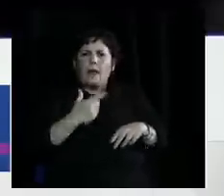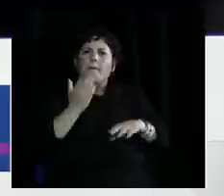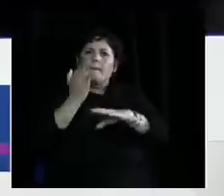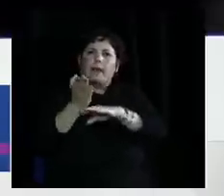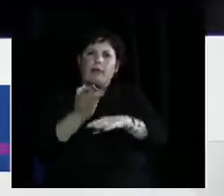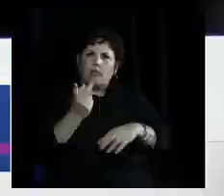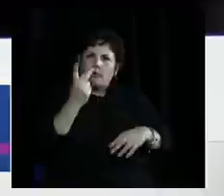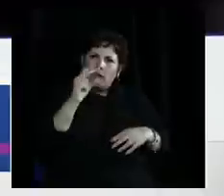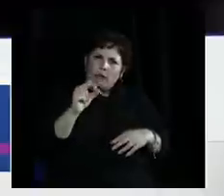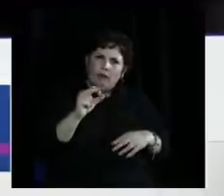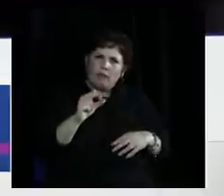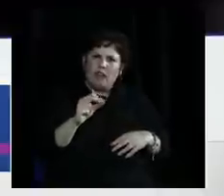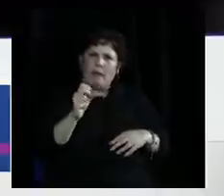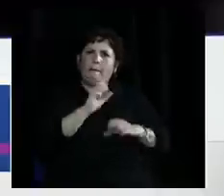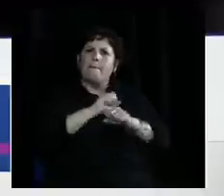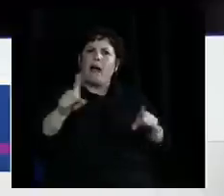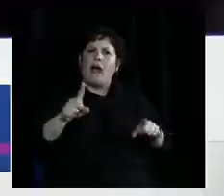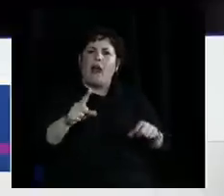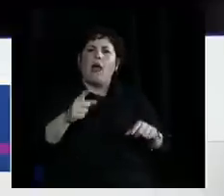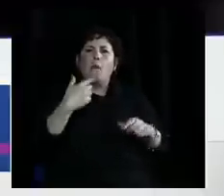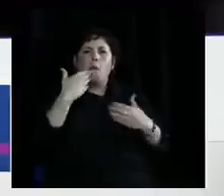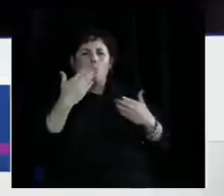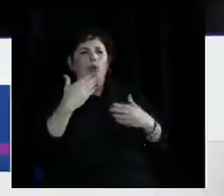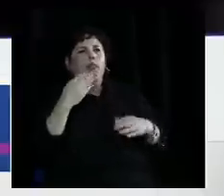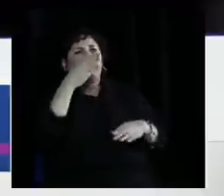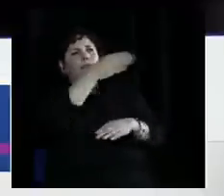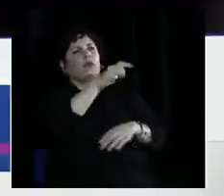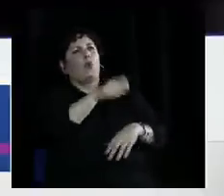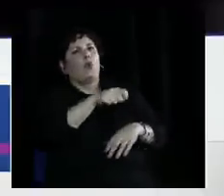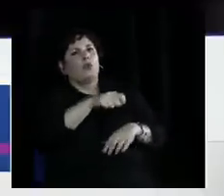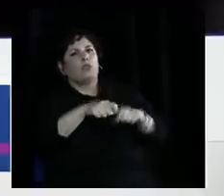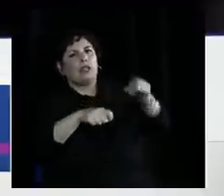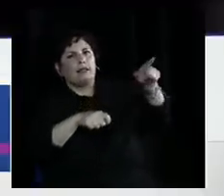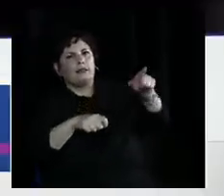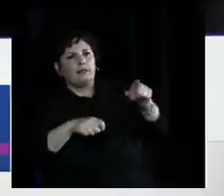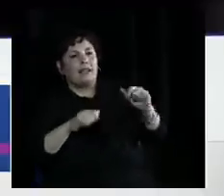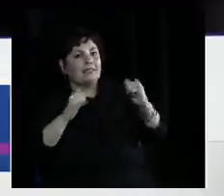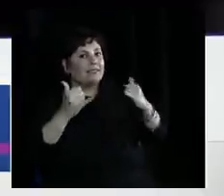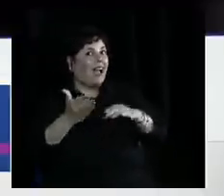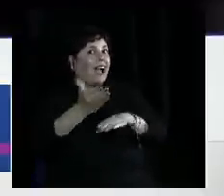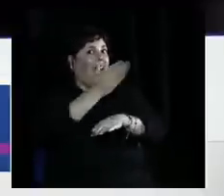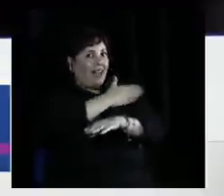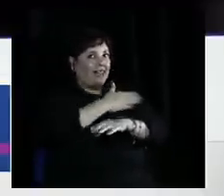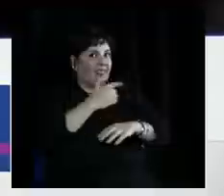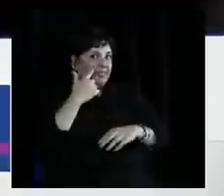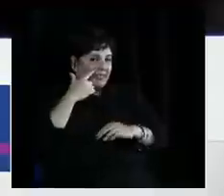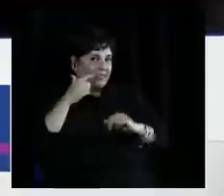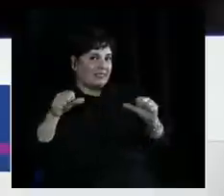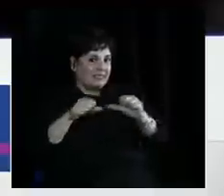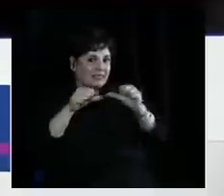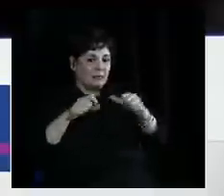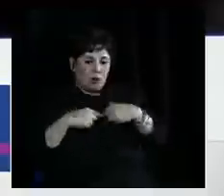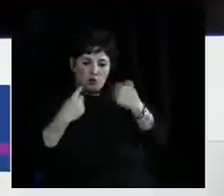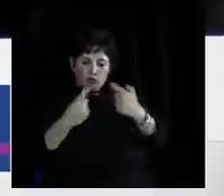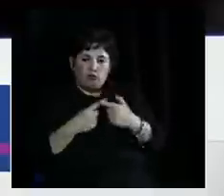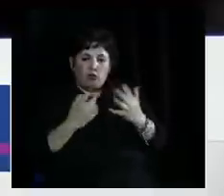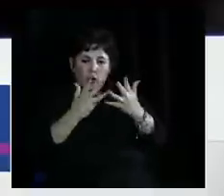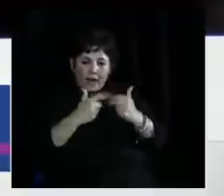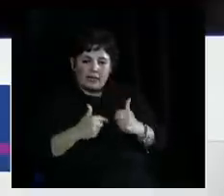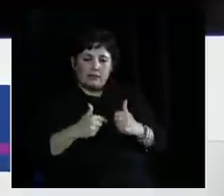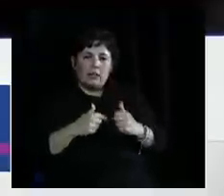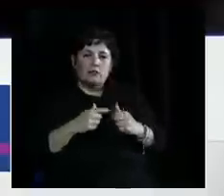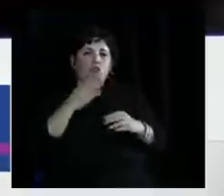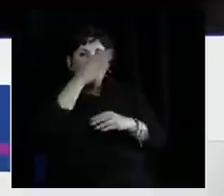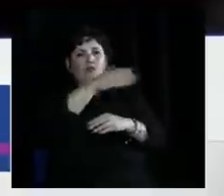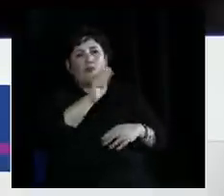fue rechazado de mala manera, puede recurrir a la justicia, por ejemplo. Tenemos antecedentes ya de casos en los que nosotros como organización recurrimos